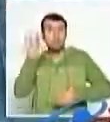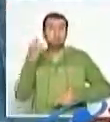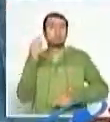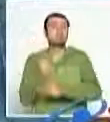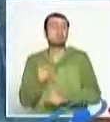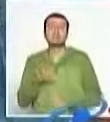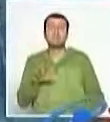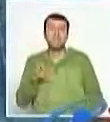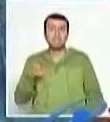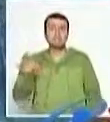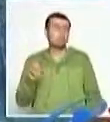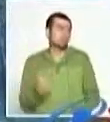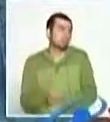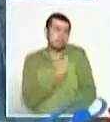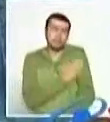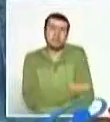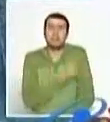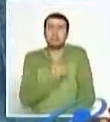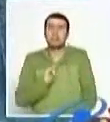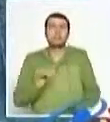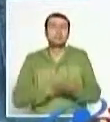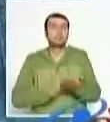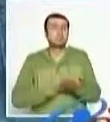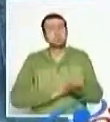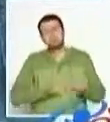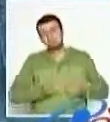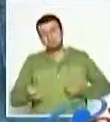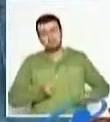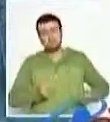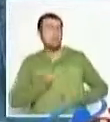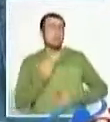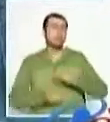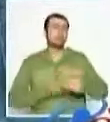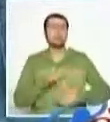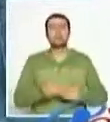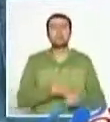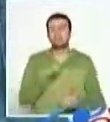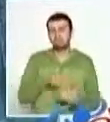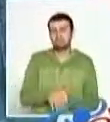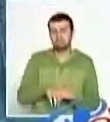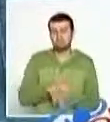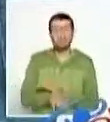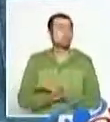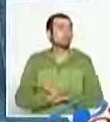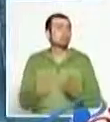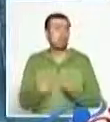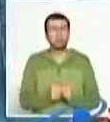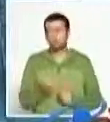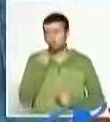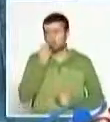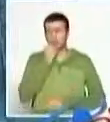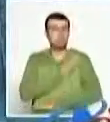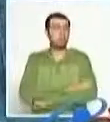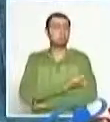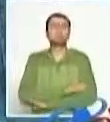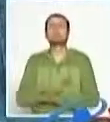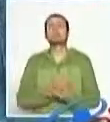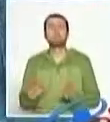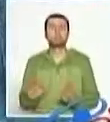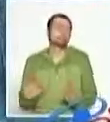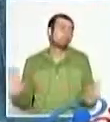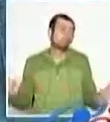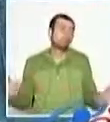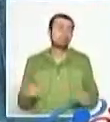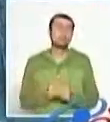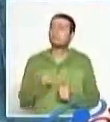algo que se podía eliminar con un con una simple proceso de excreción. Dieta, ayuno. Una dieta. Y ahí es donde viene